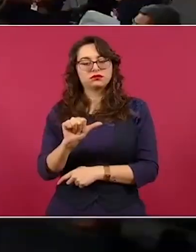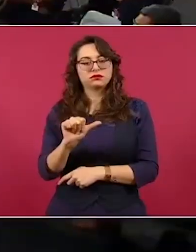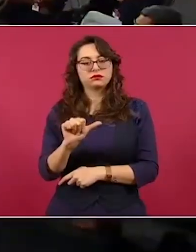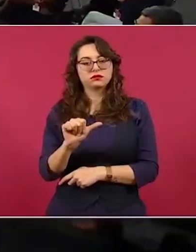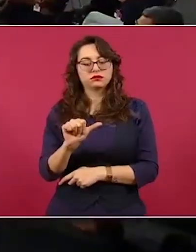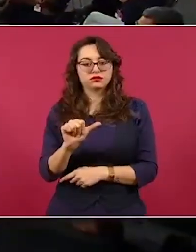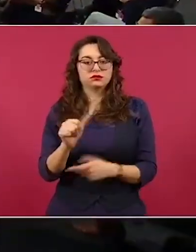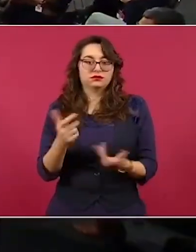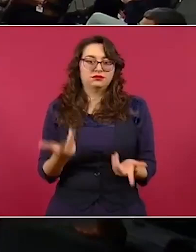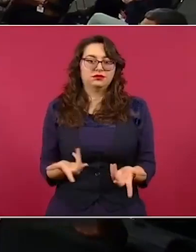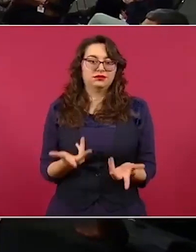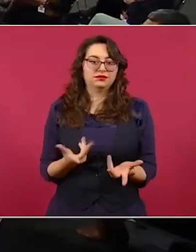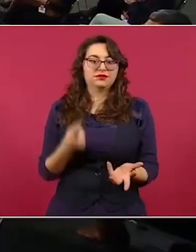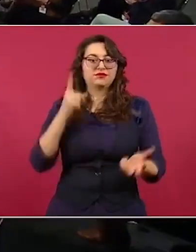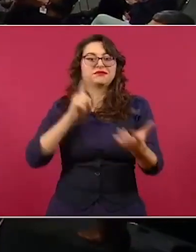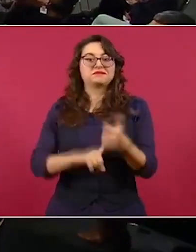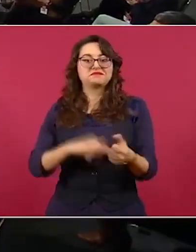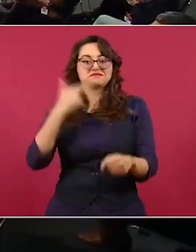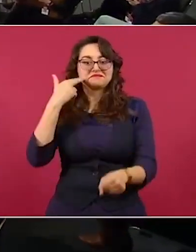García Luna